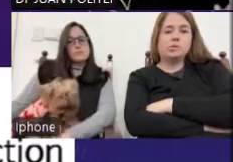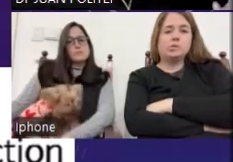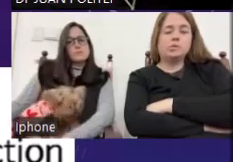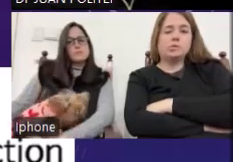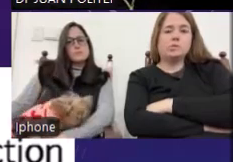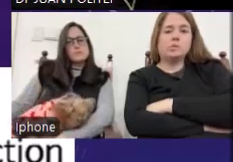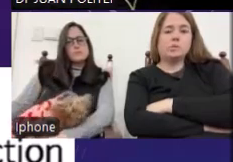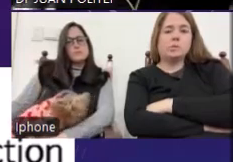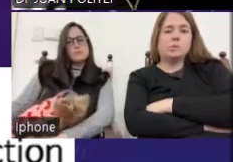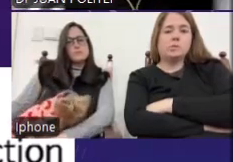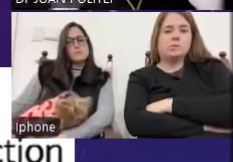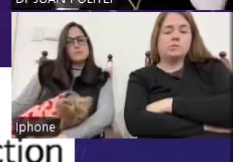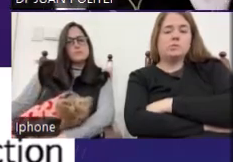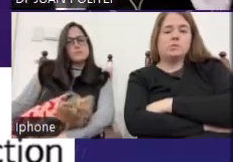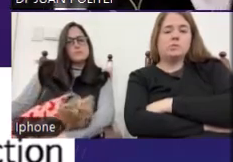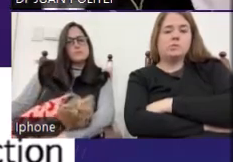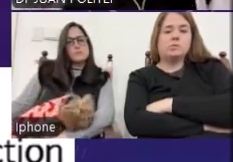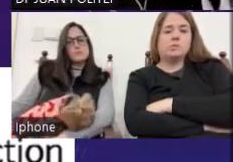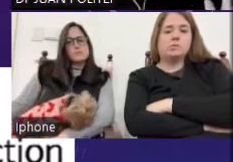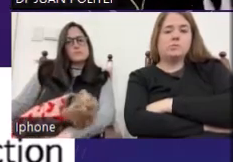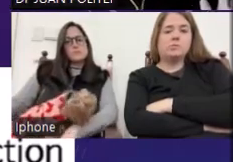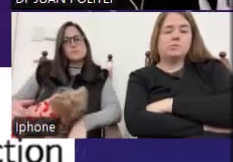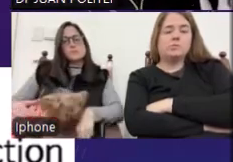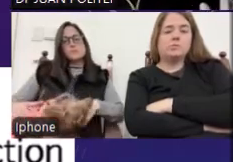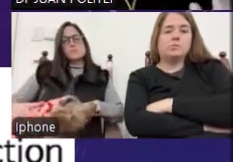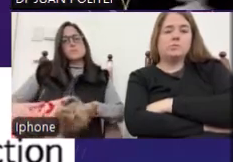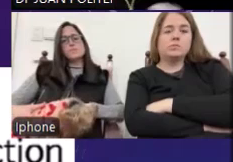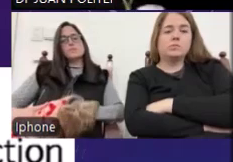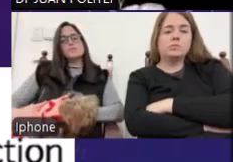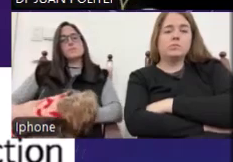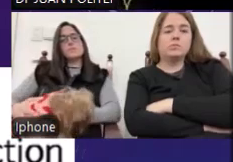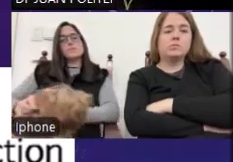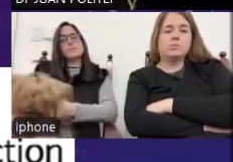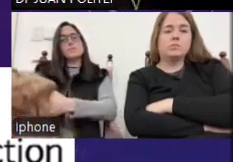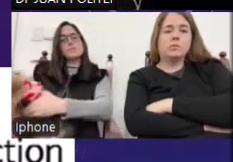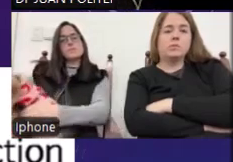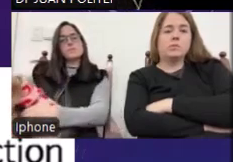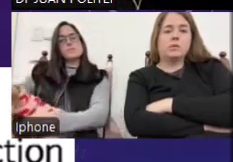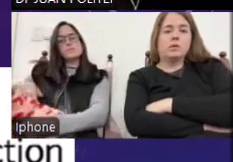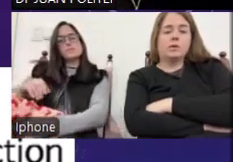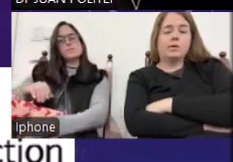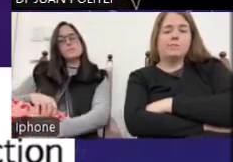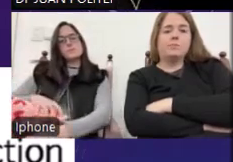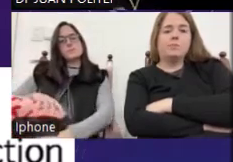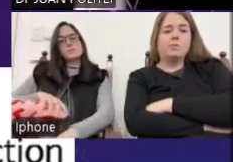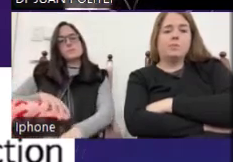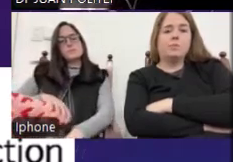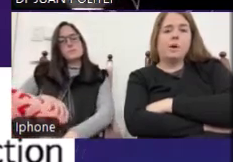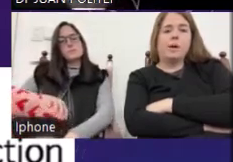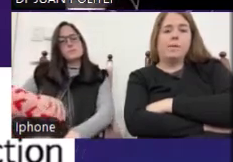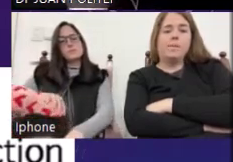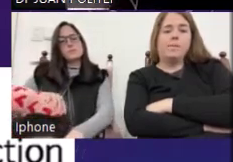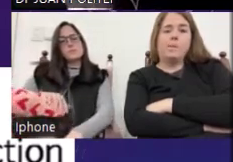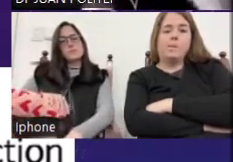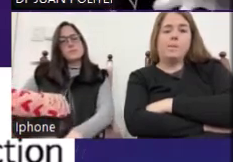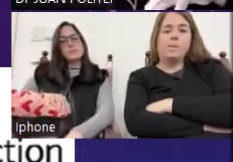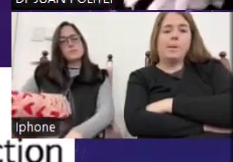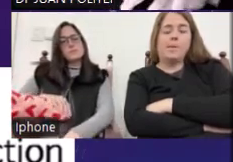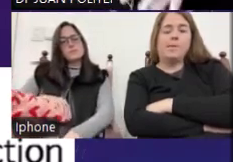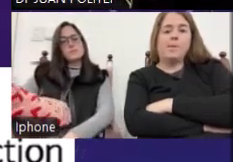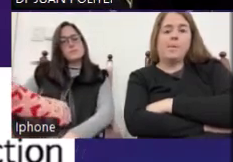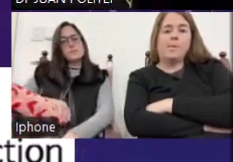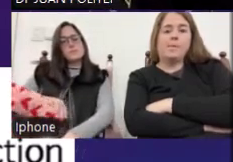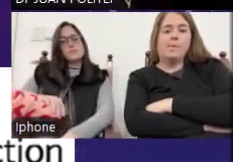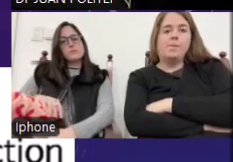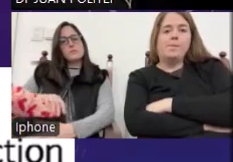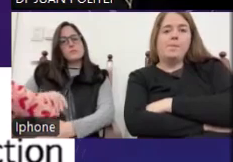el agua. Fácil, eso es lo normal. Si el paciente no tiene la enzima, ¿sí? Es como que el tapón falta, entonces que